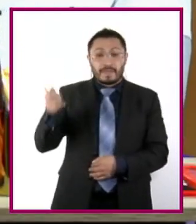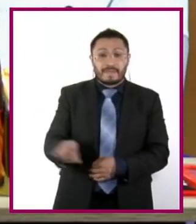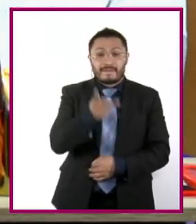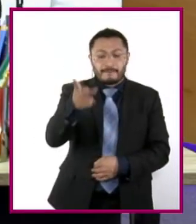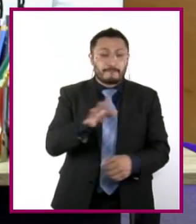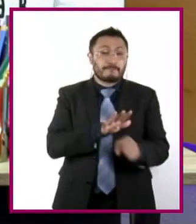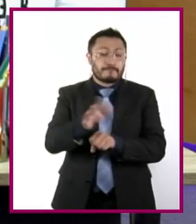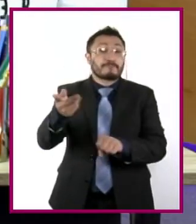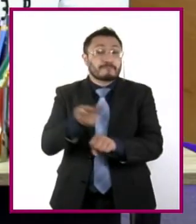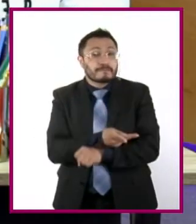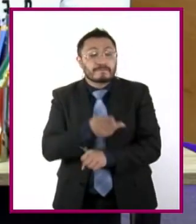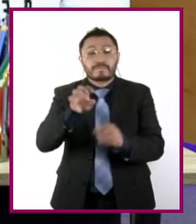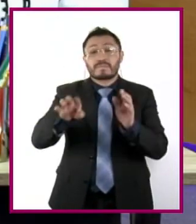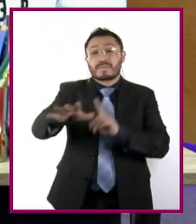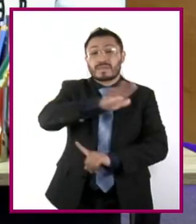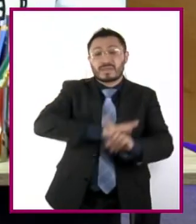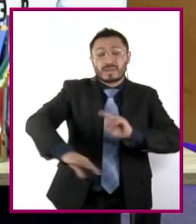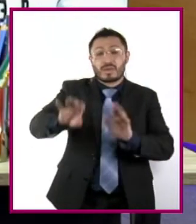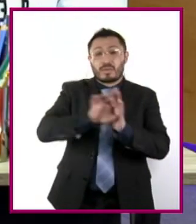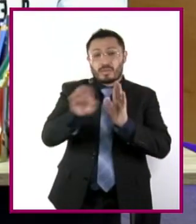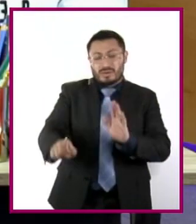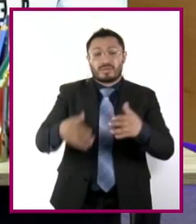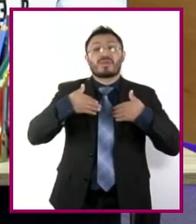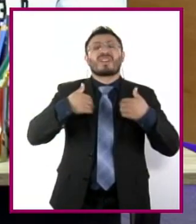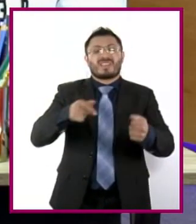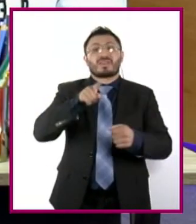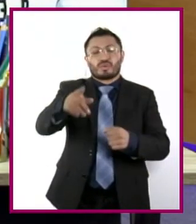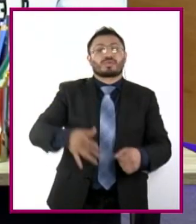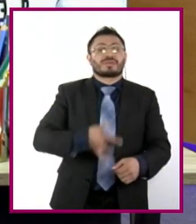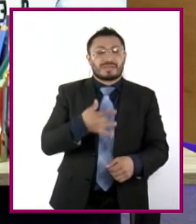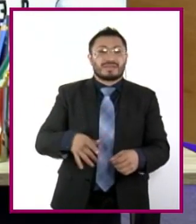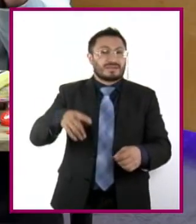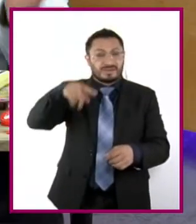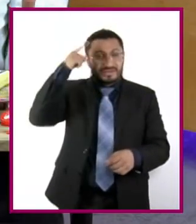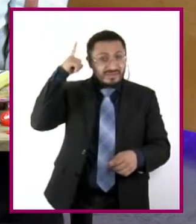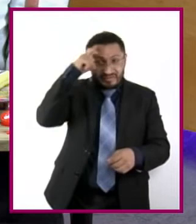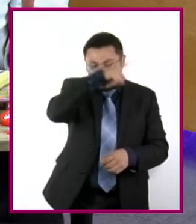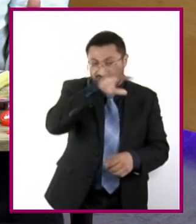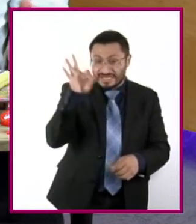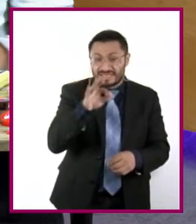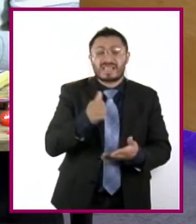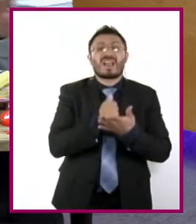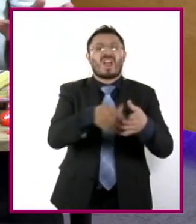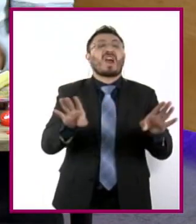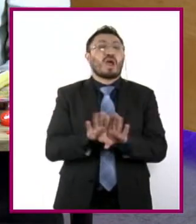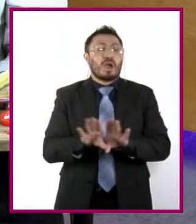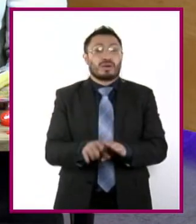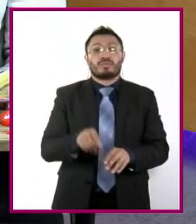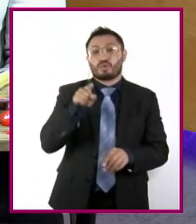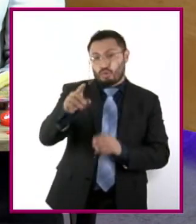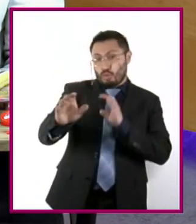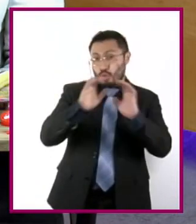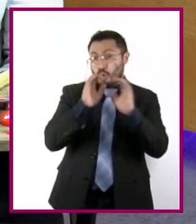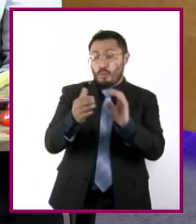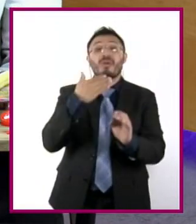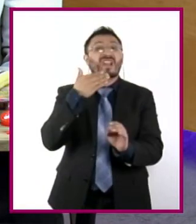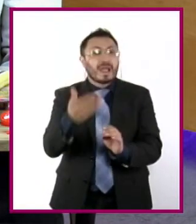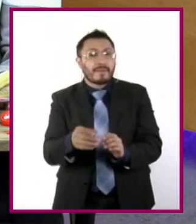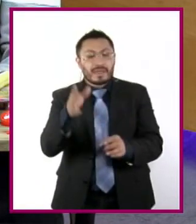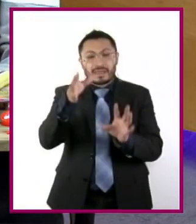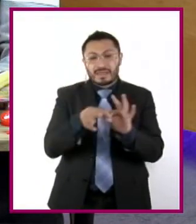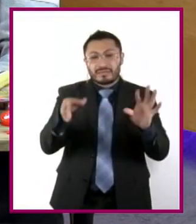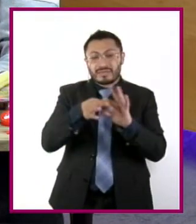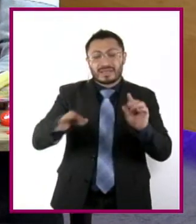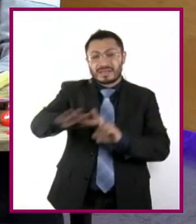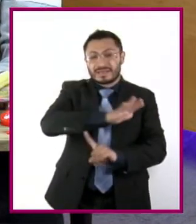situación. Ejemplo, entiendo lo que estás sintiendo, no debe de ser fácil. ¿Cómo puedo ayudarte? Comunica los hechos sin juzgar. Describe lo que has observado sin